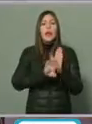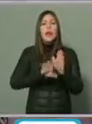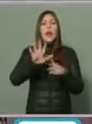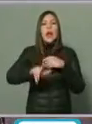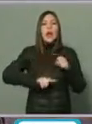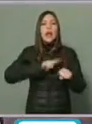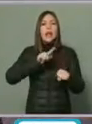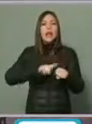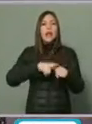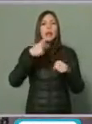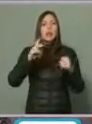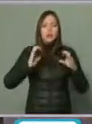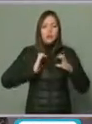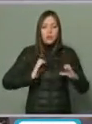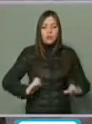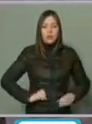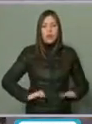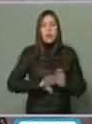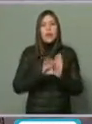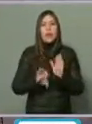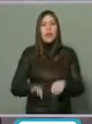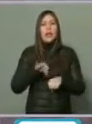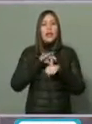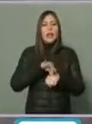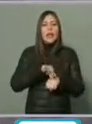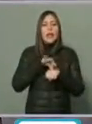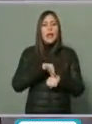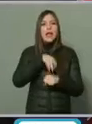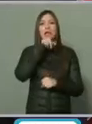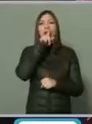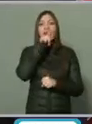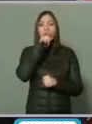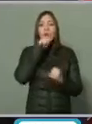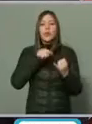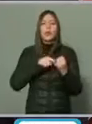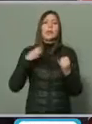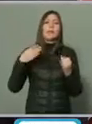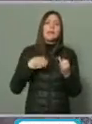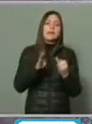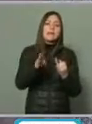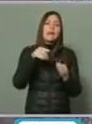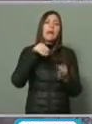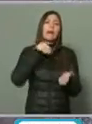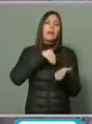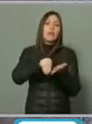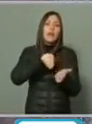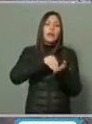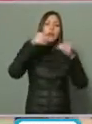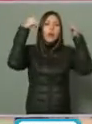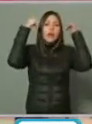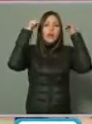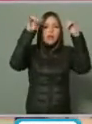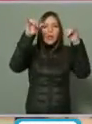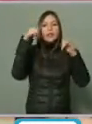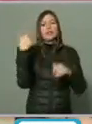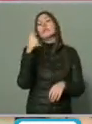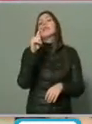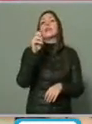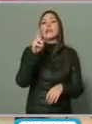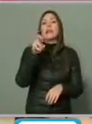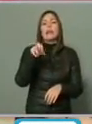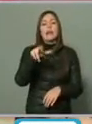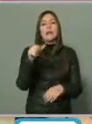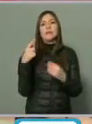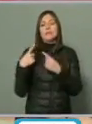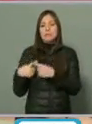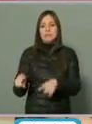animales directamente. Ejemplo, pues la carne de pollo, pescado, cerdo, res, ternera, en fin, ¿no? También puede ser, aquí